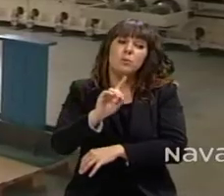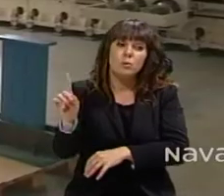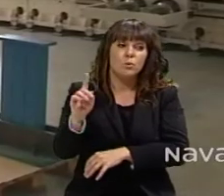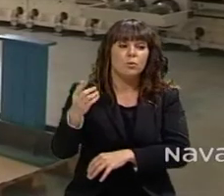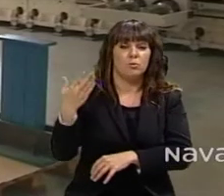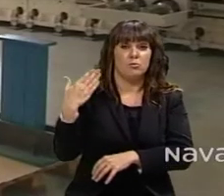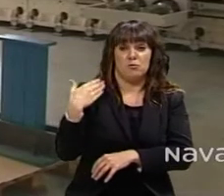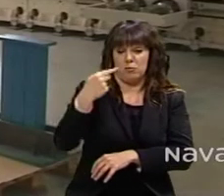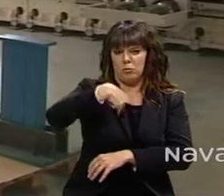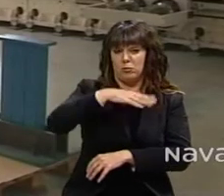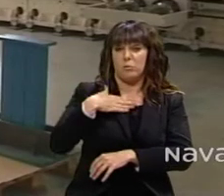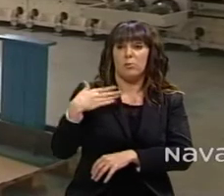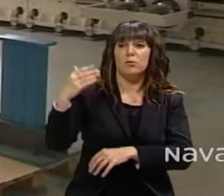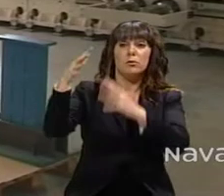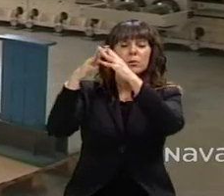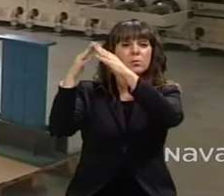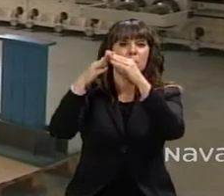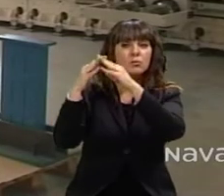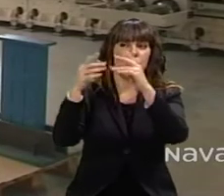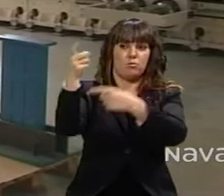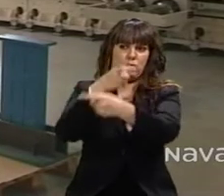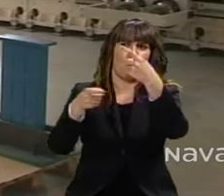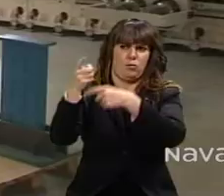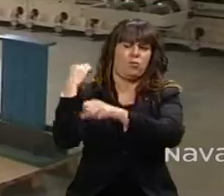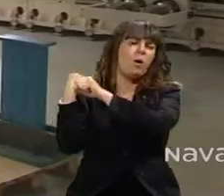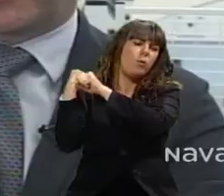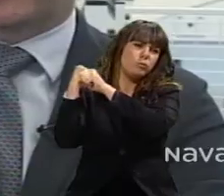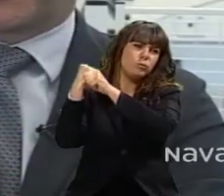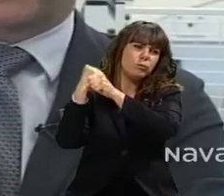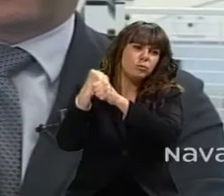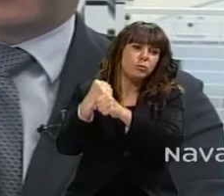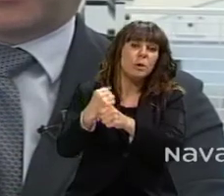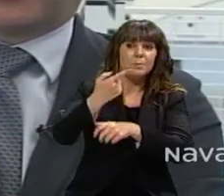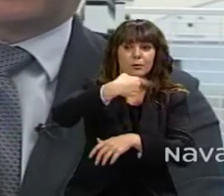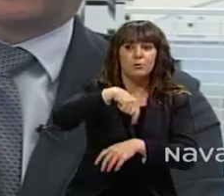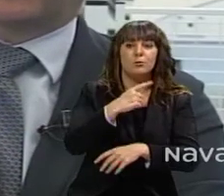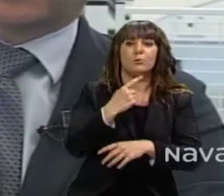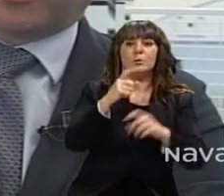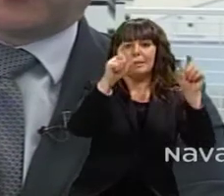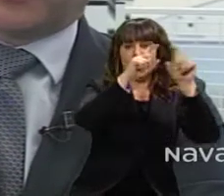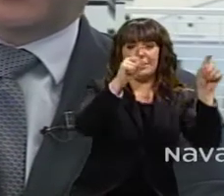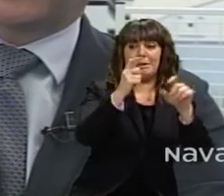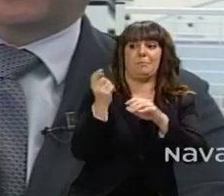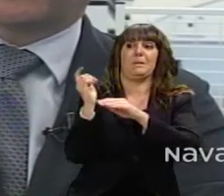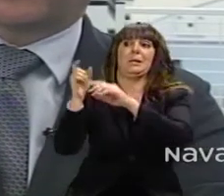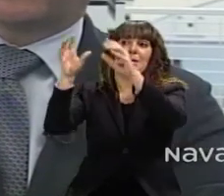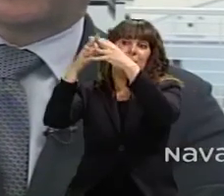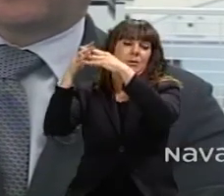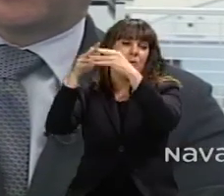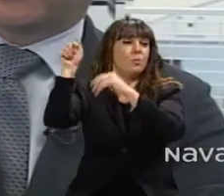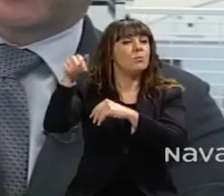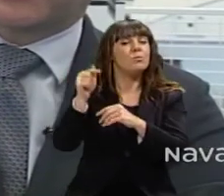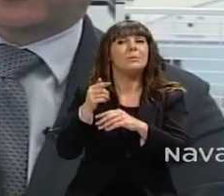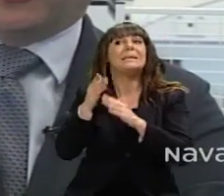Unidos llevamos muchos años, pero con el fin de aumentar nuestra presencia y nuestro nivel de penetración en el mercado